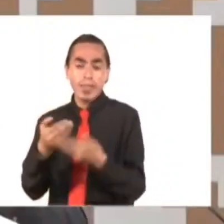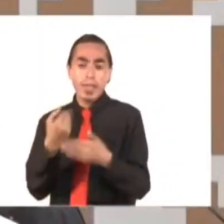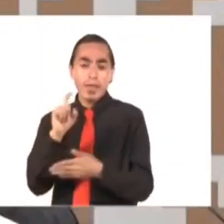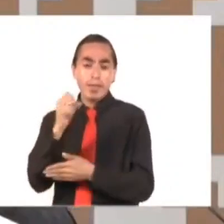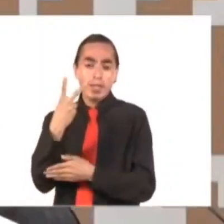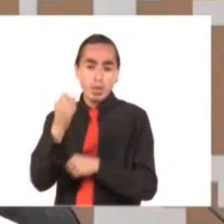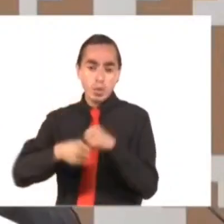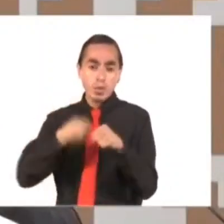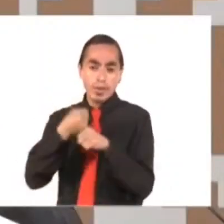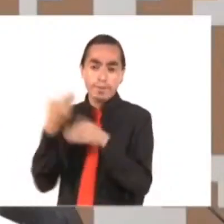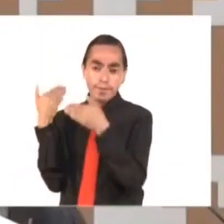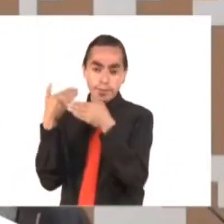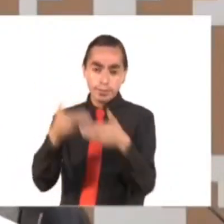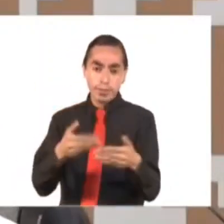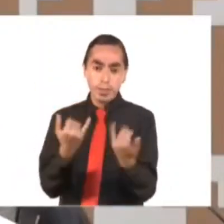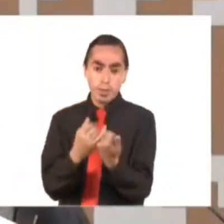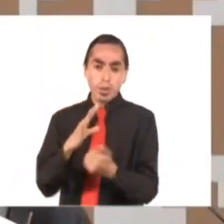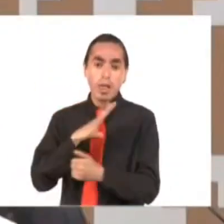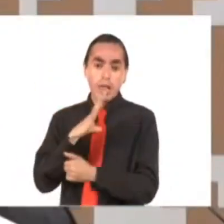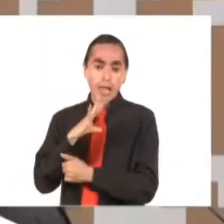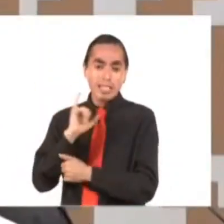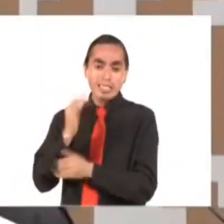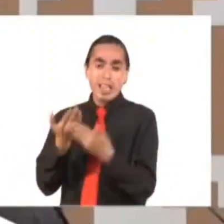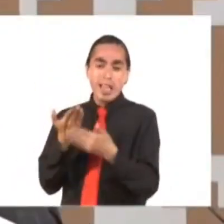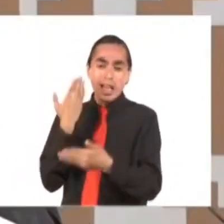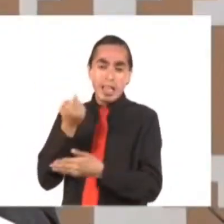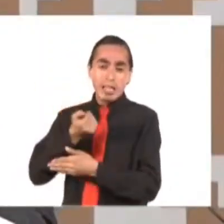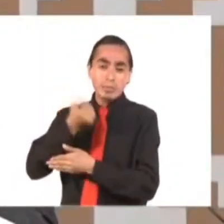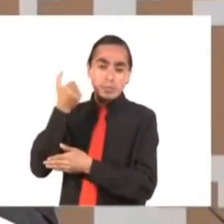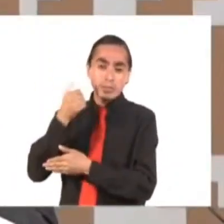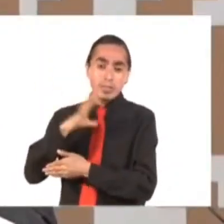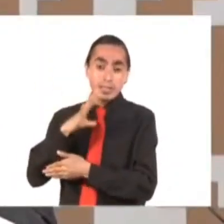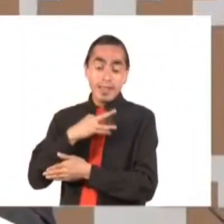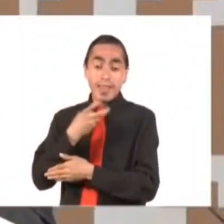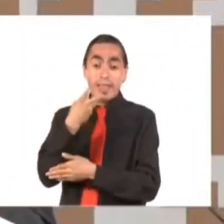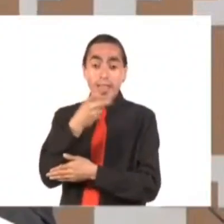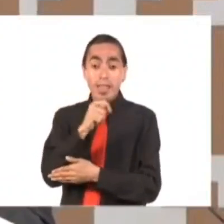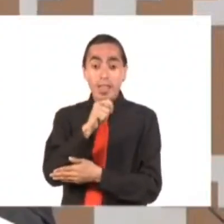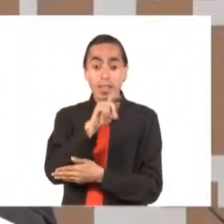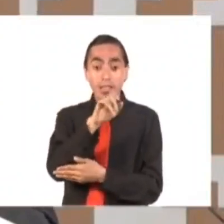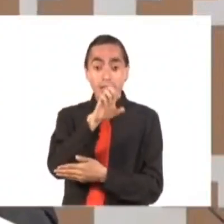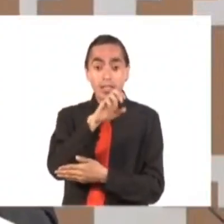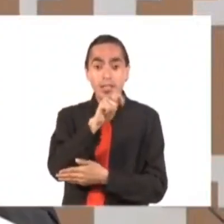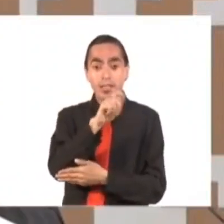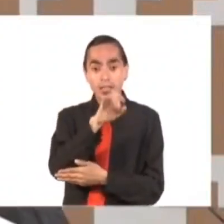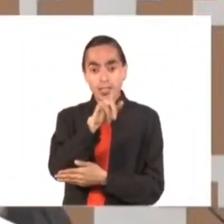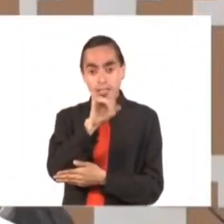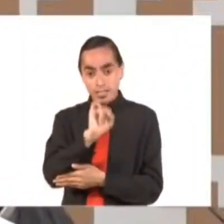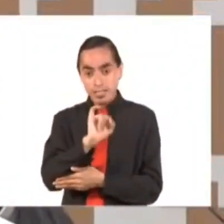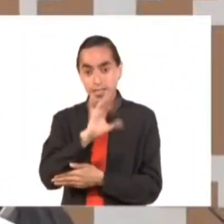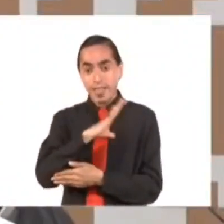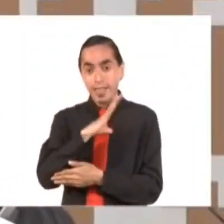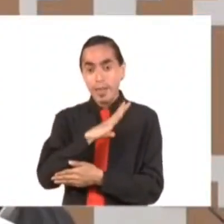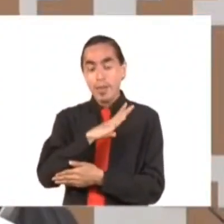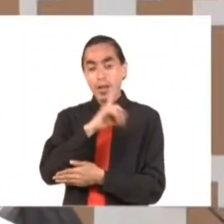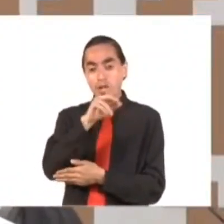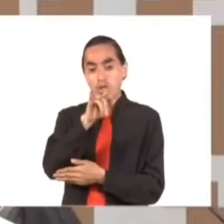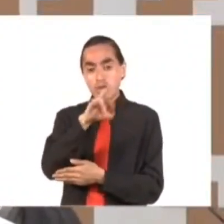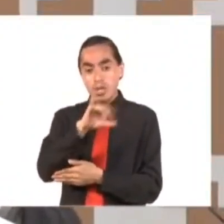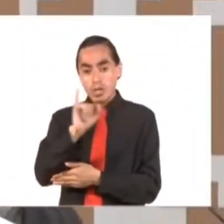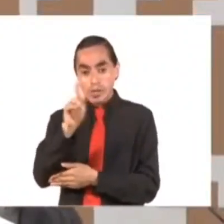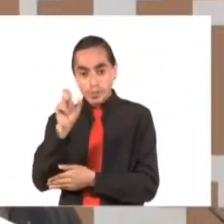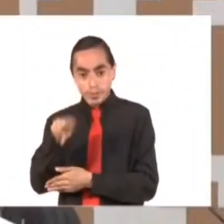años fue los primeros intentos, fue el primer desarrollo, fue parte de mi tesis de doctorado del Instituto Politécnico